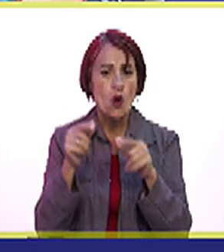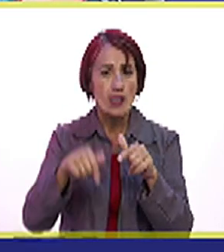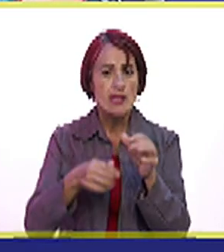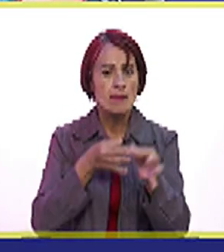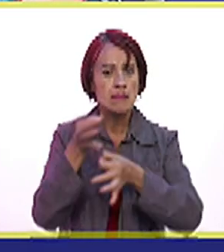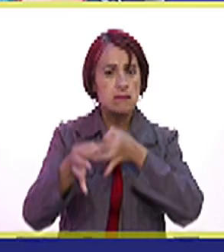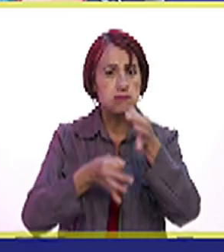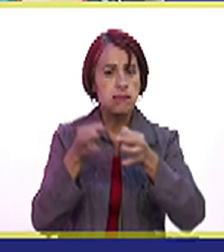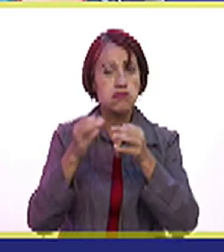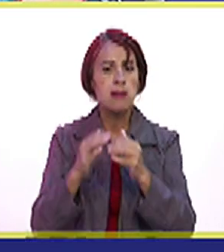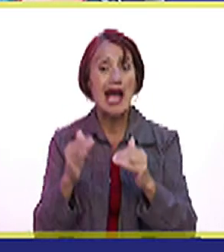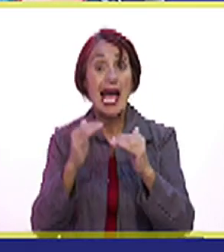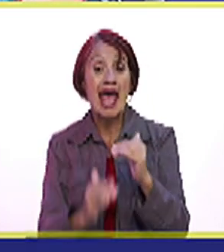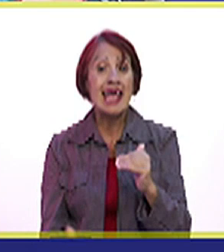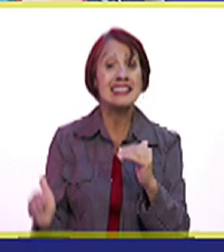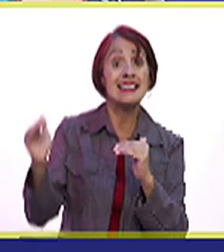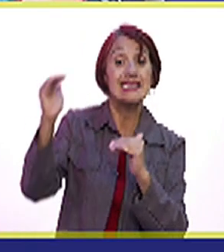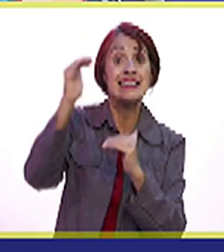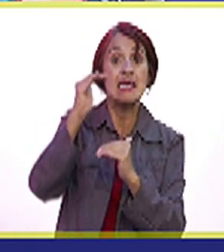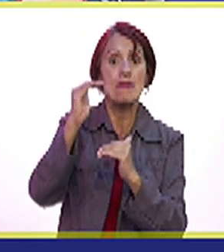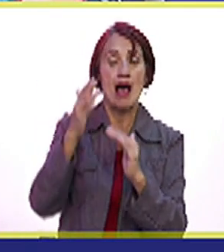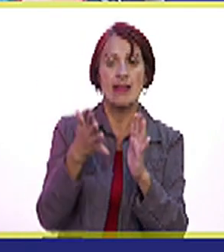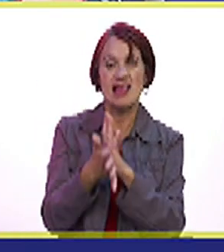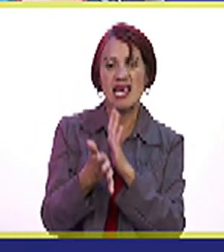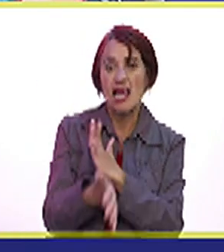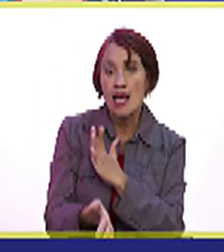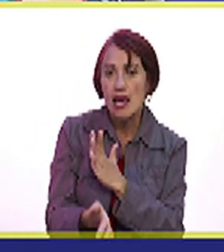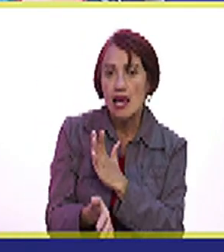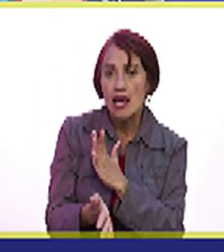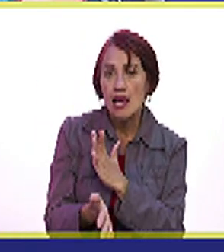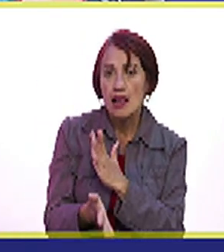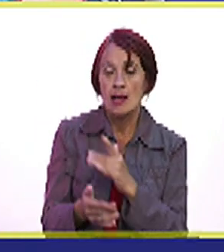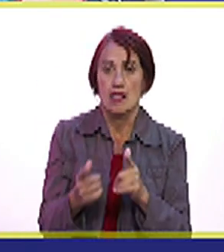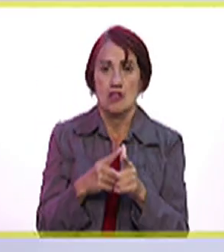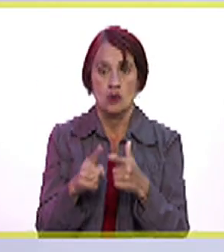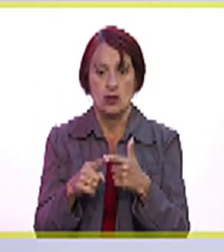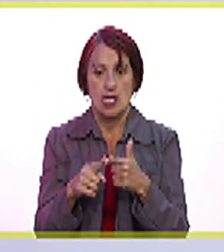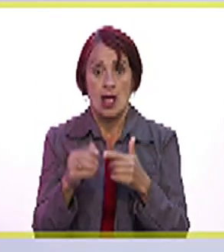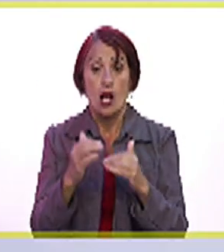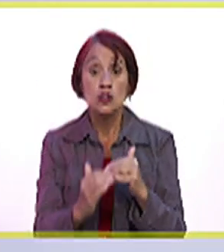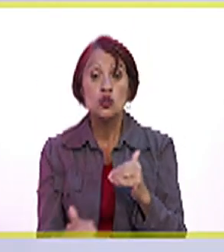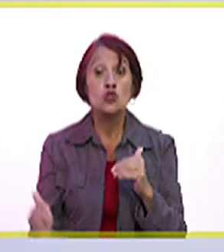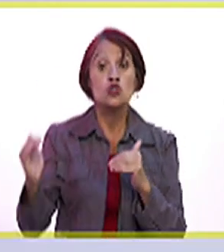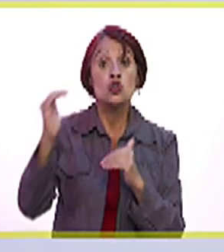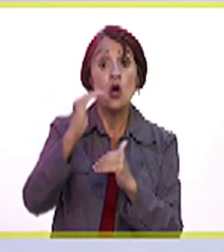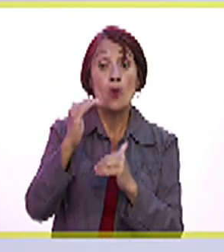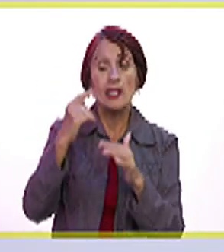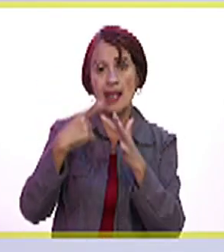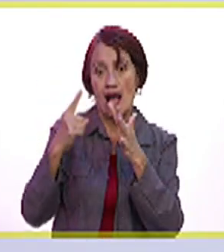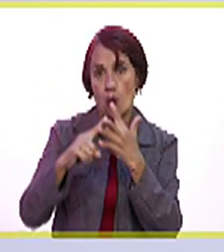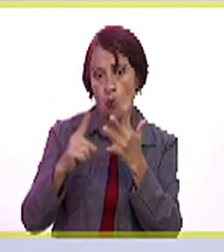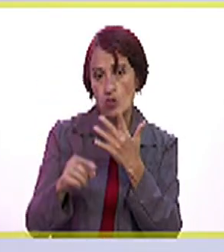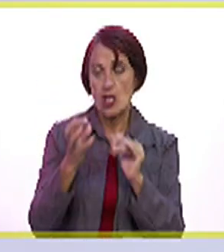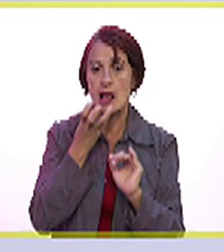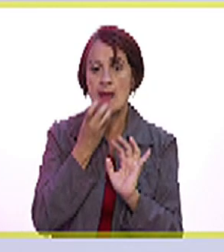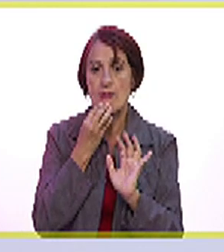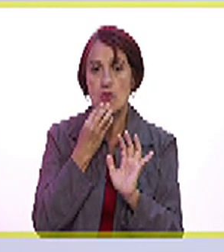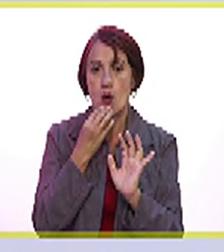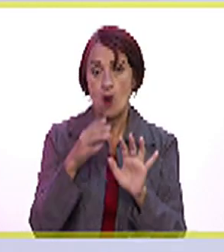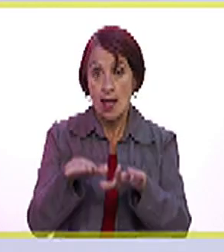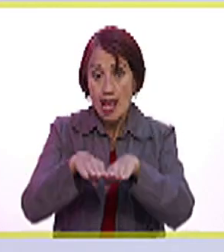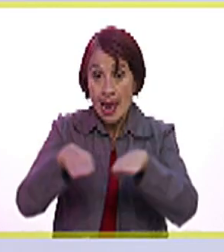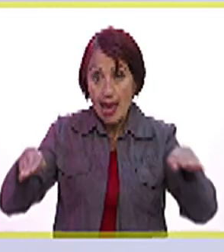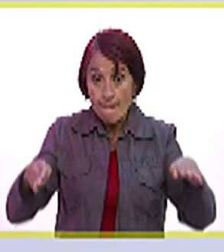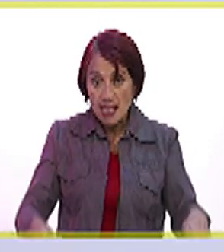hablando de encima, de que estoy encima del objeto, y cuando digo on me refiero a que estoy sobre el objeto. Por lo menos las cosas que yo tengo en un escritorio están